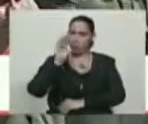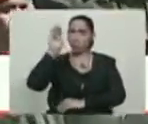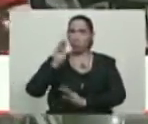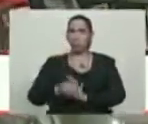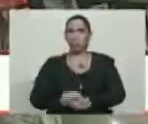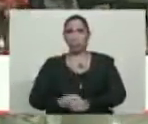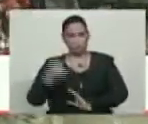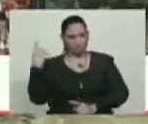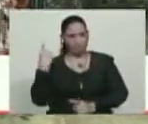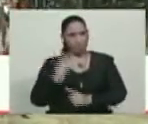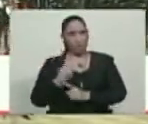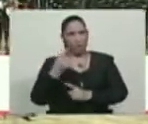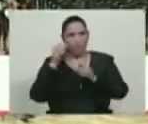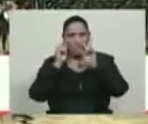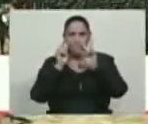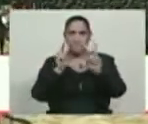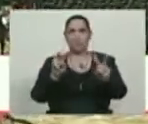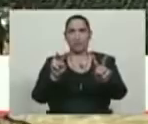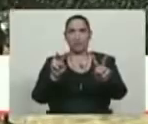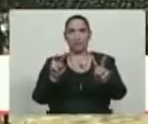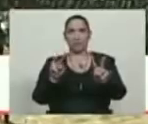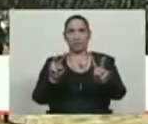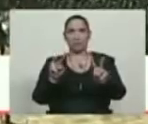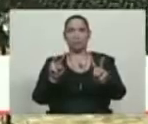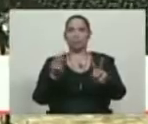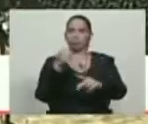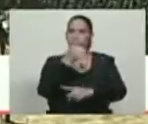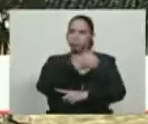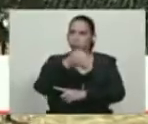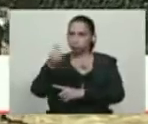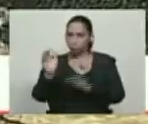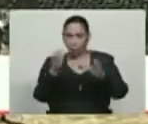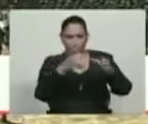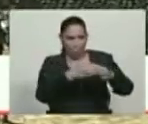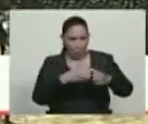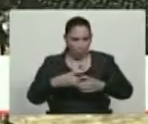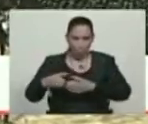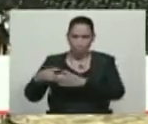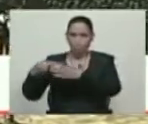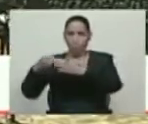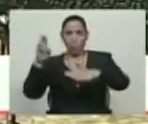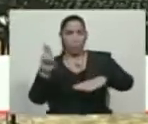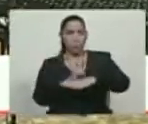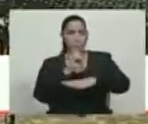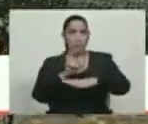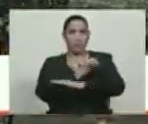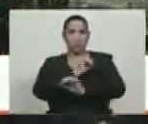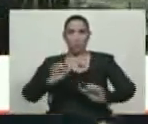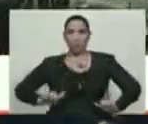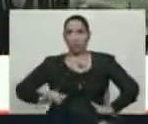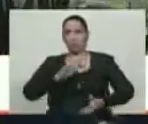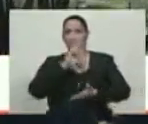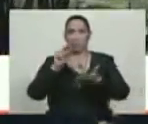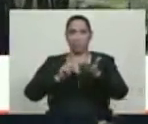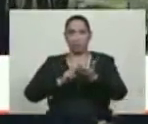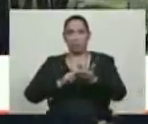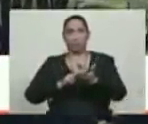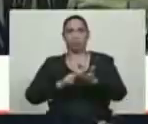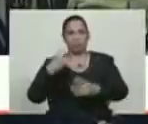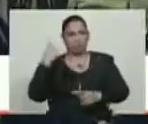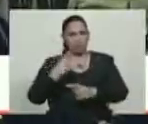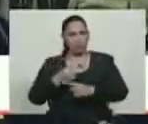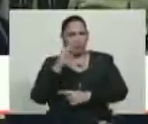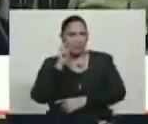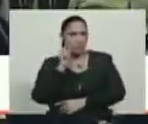así debe ser vista. Cada destacamento, cada unidad de la Guardia Nacional tiene que verse en el